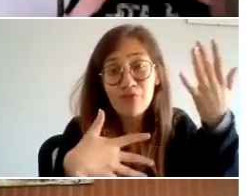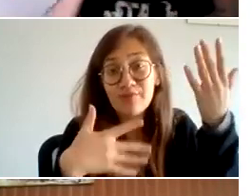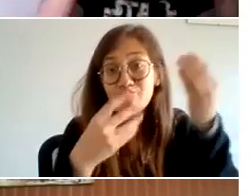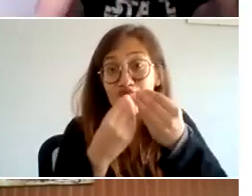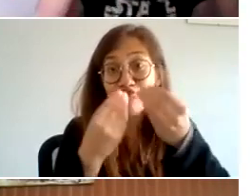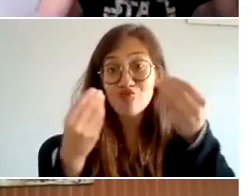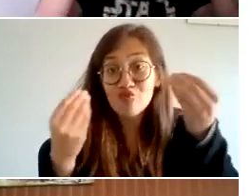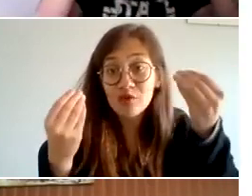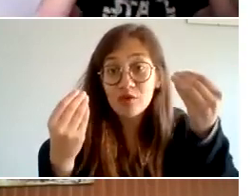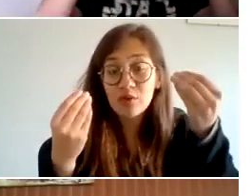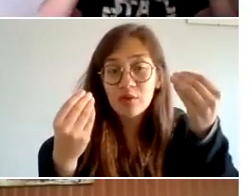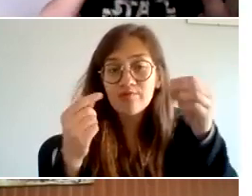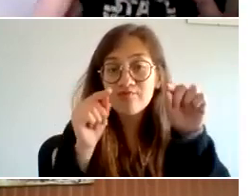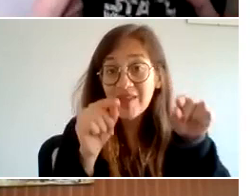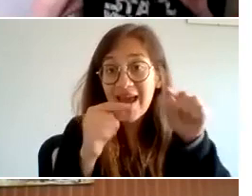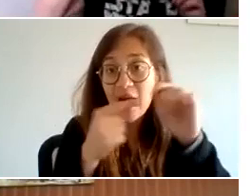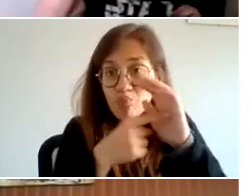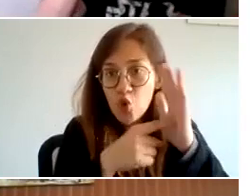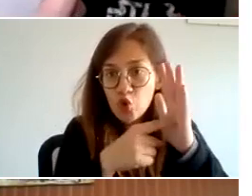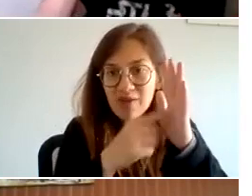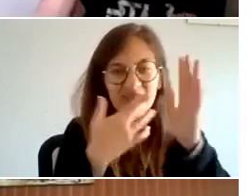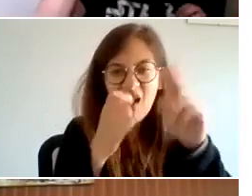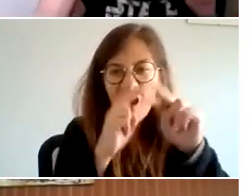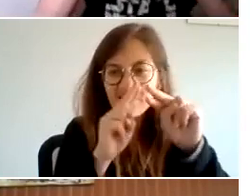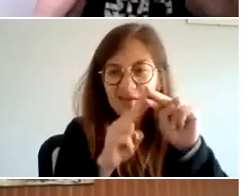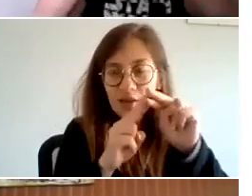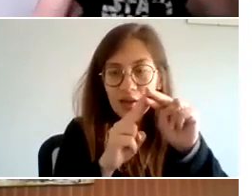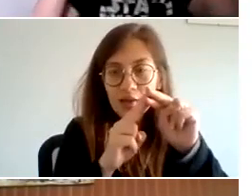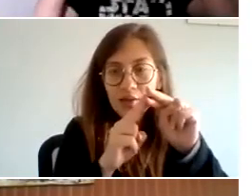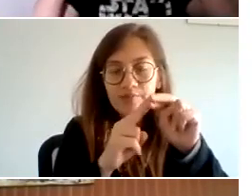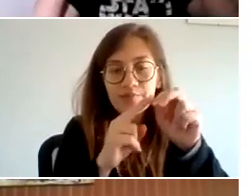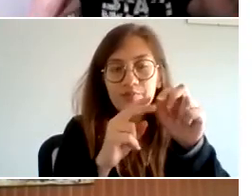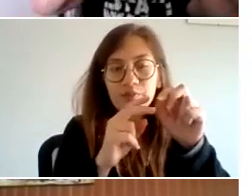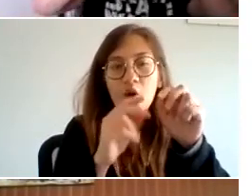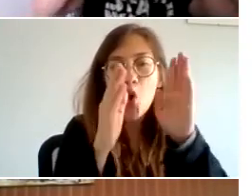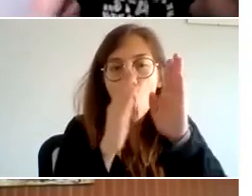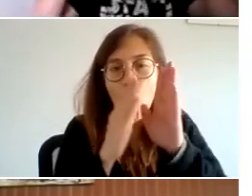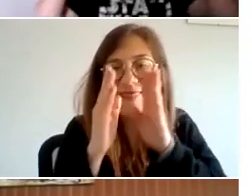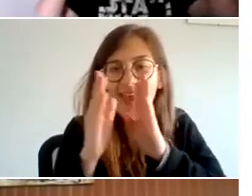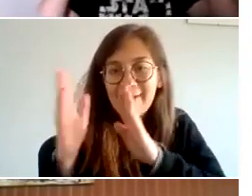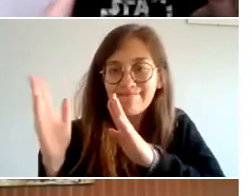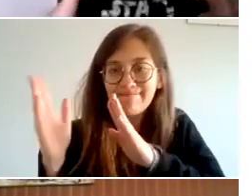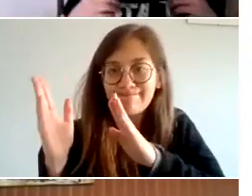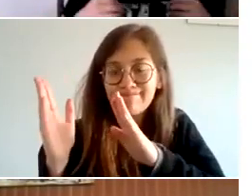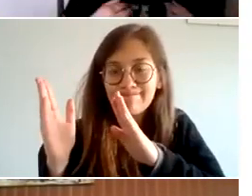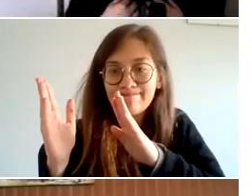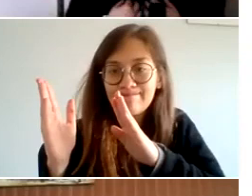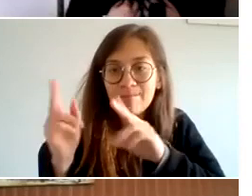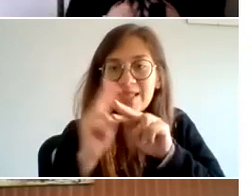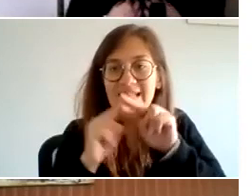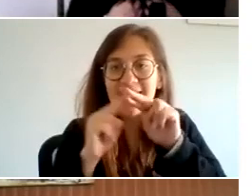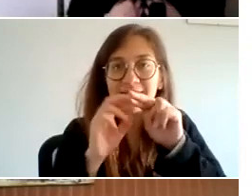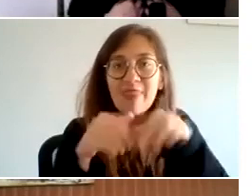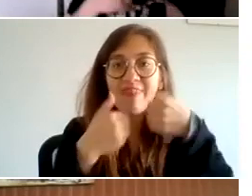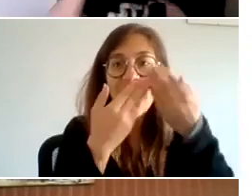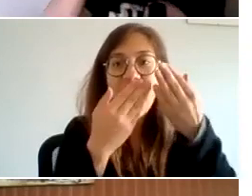indexar? Los ordenan y les colocan un número y un link, un enlace para que cuando me